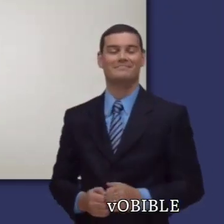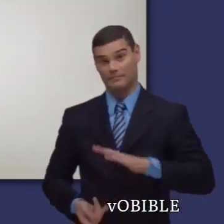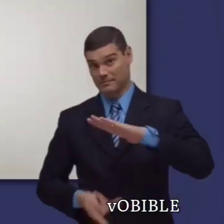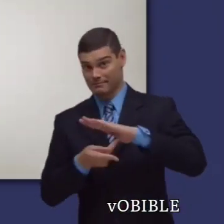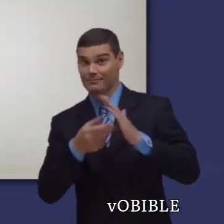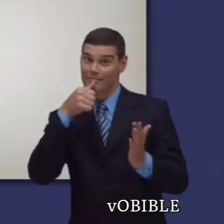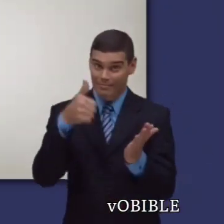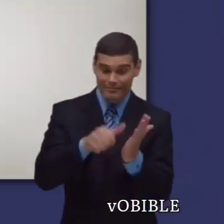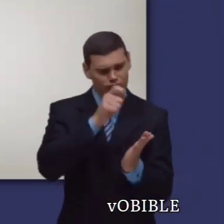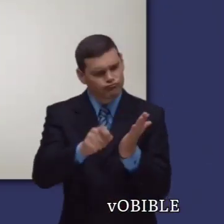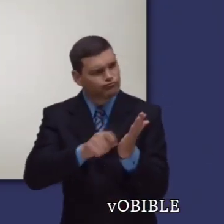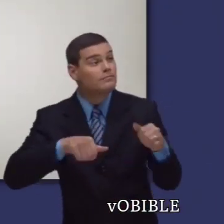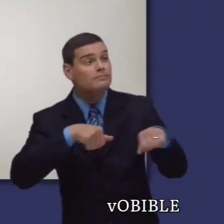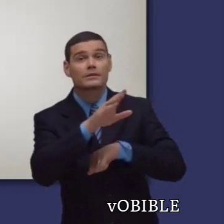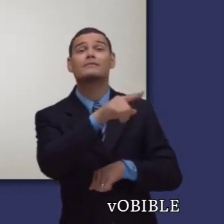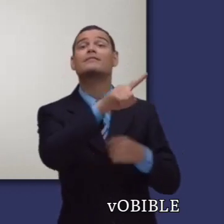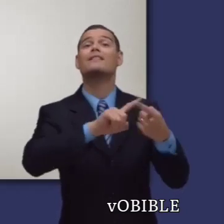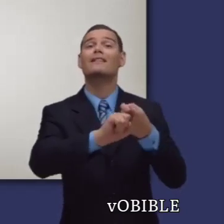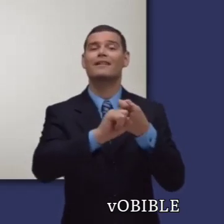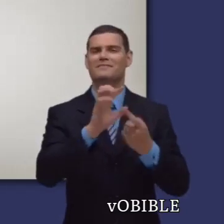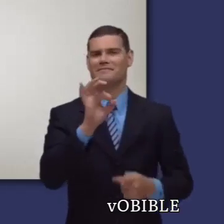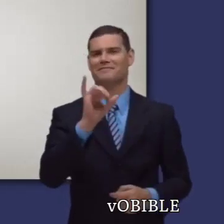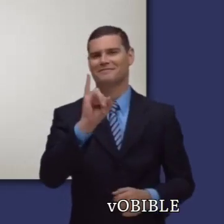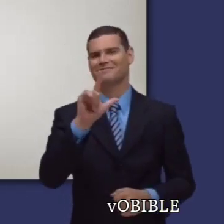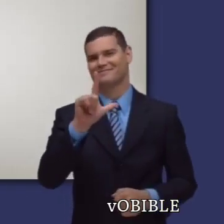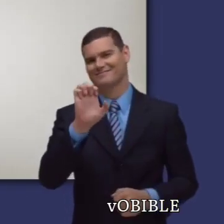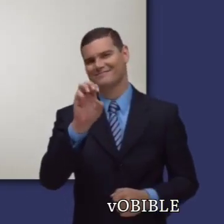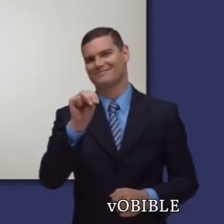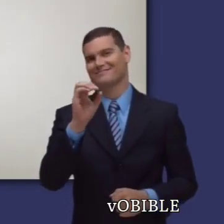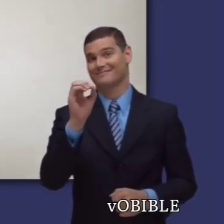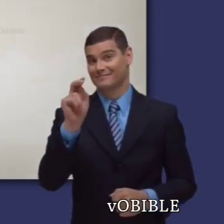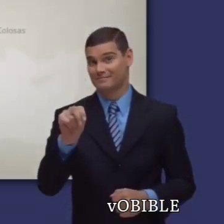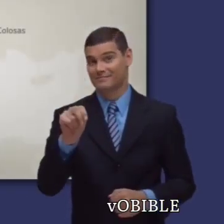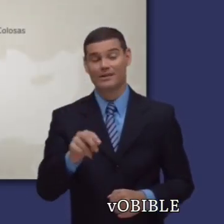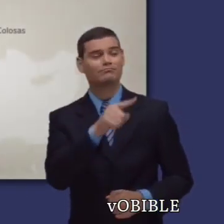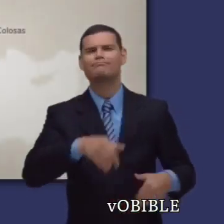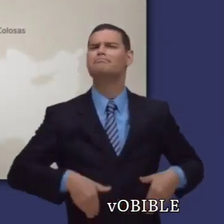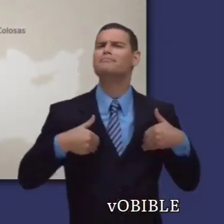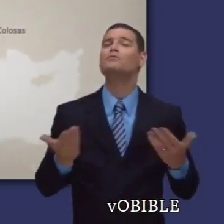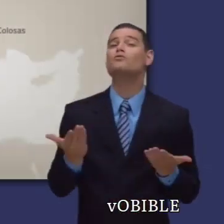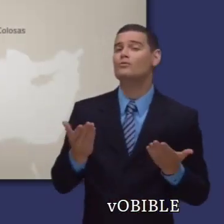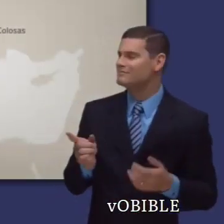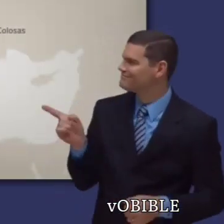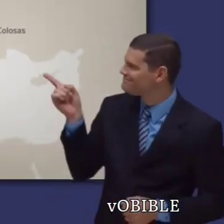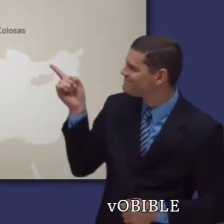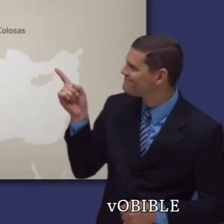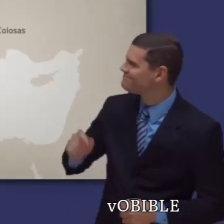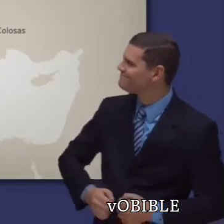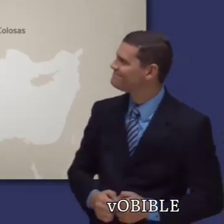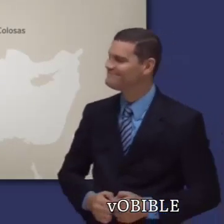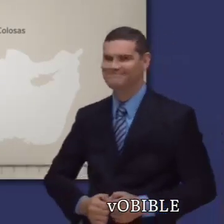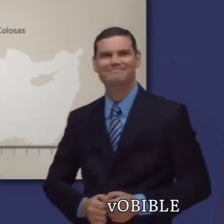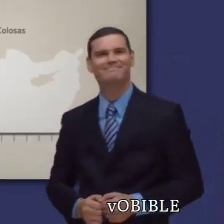Pablo escribió esta carta principalmente a Filemón, un amigo y hermano espiritual que vivía en la ciudad de Colosas, Asia